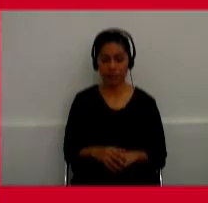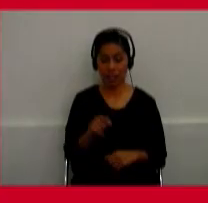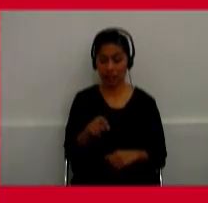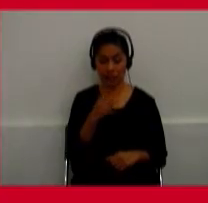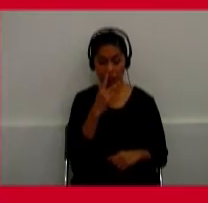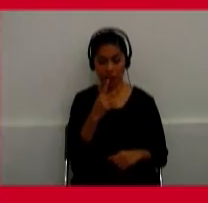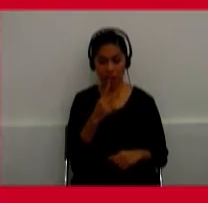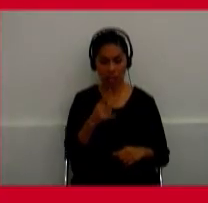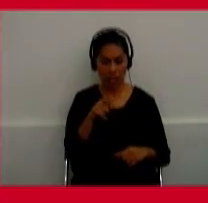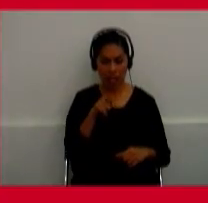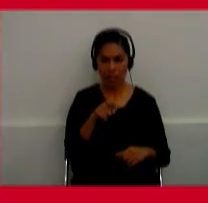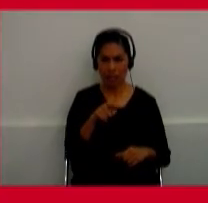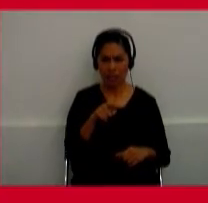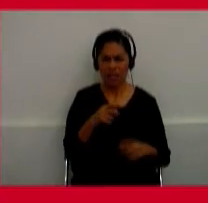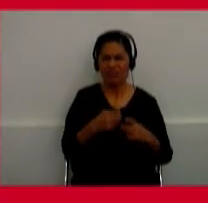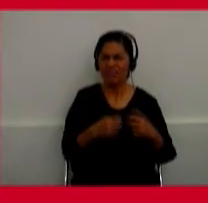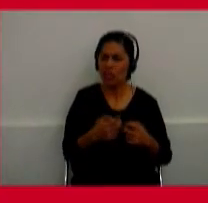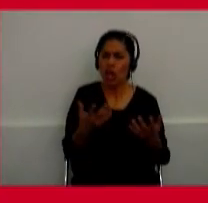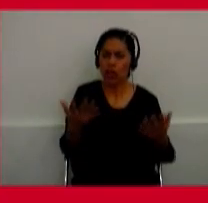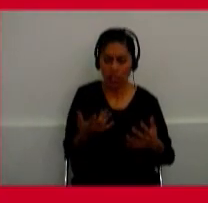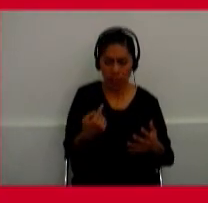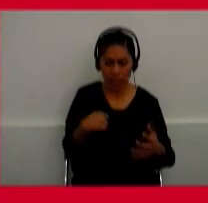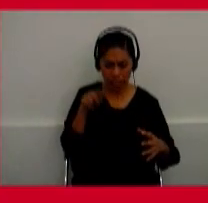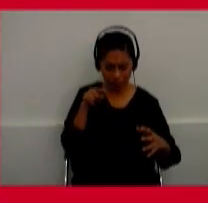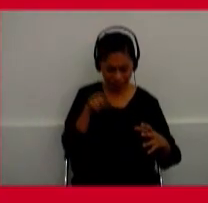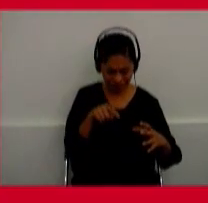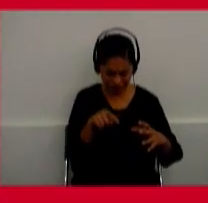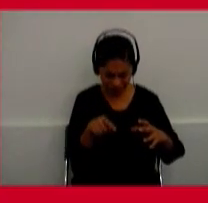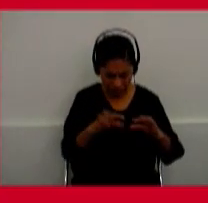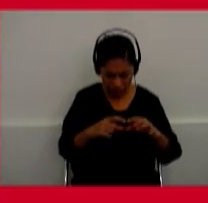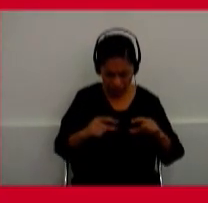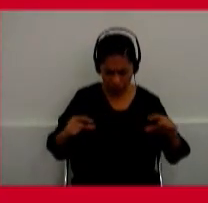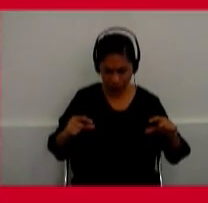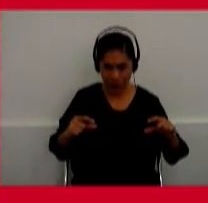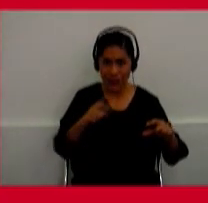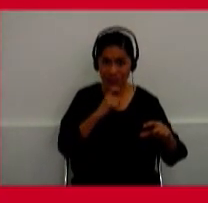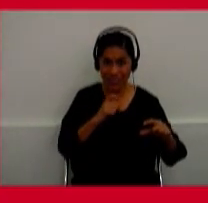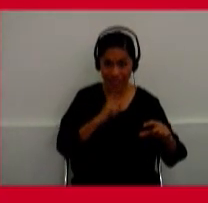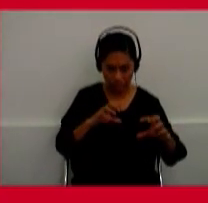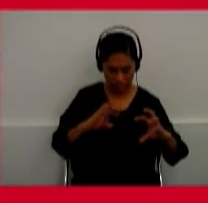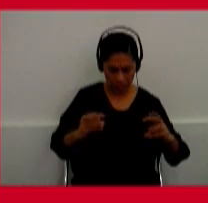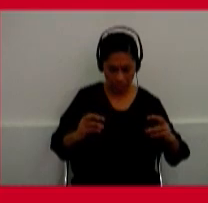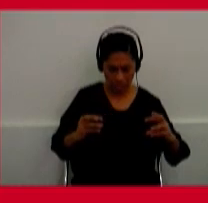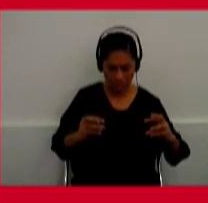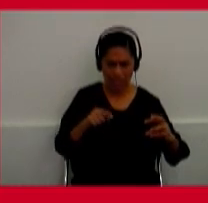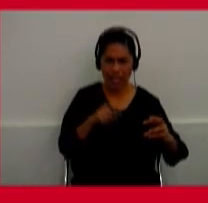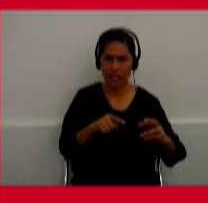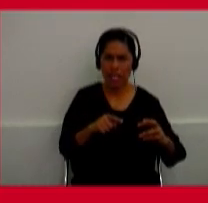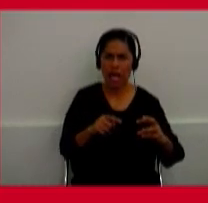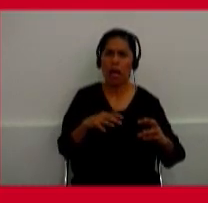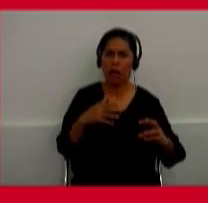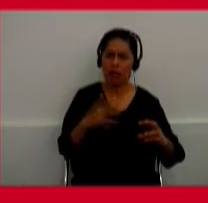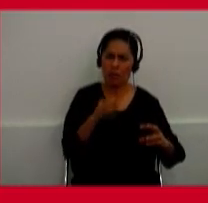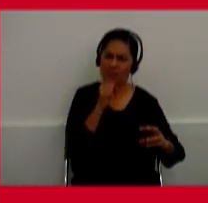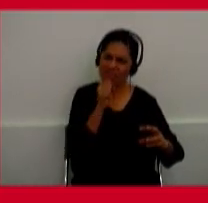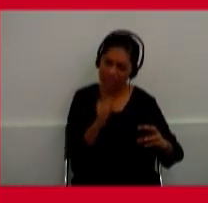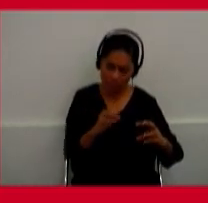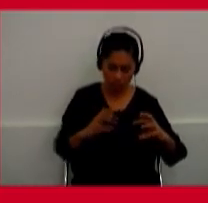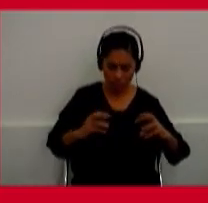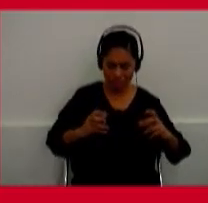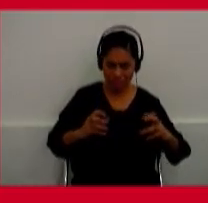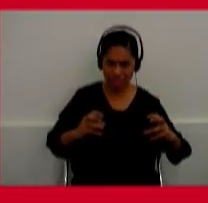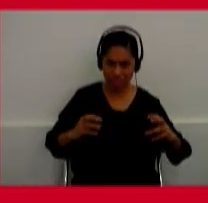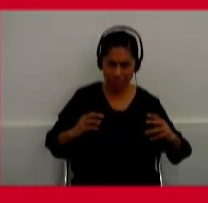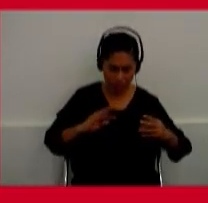podemos ver que la causa raíz de esta falla de los metales de biela estaba asociada a un desgaste adhesivo. Habíamos encontrado que